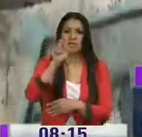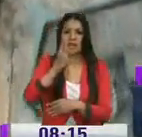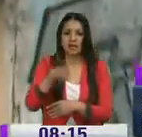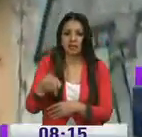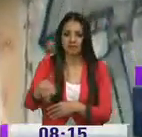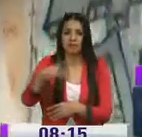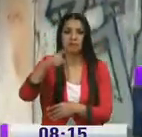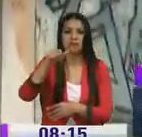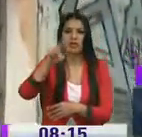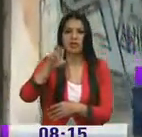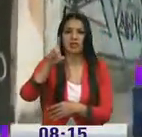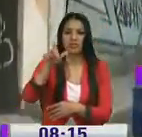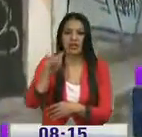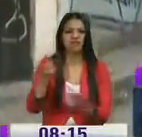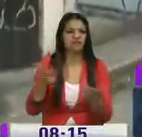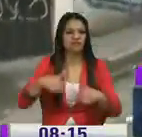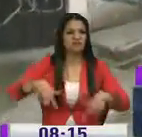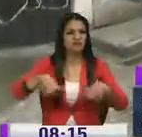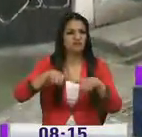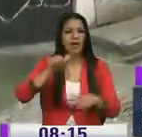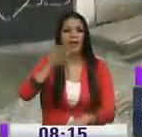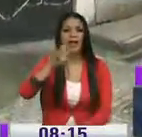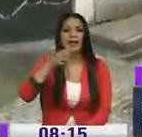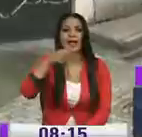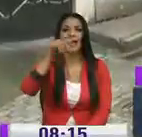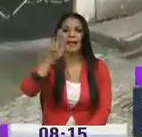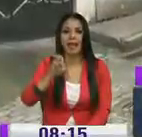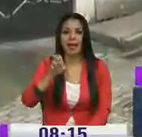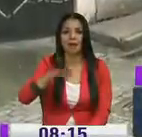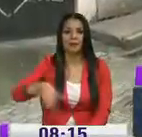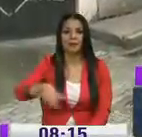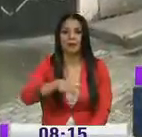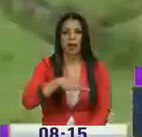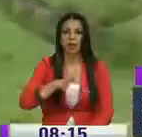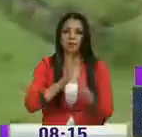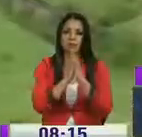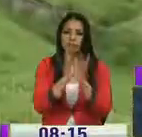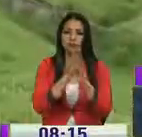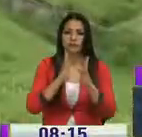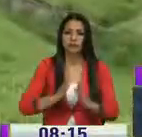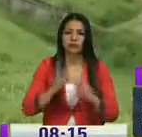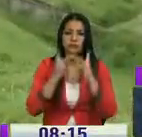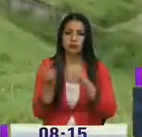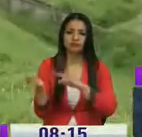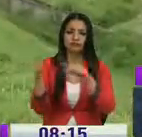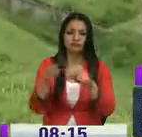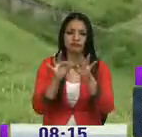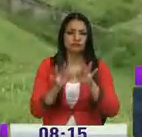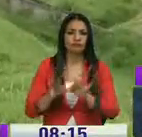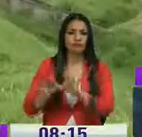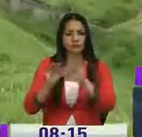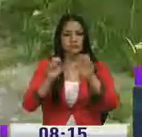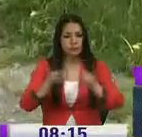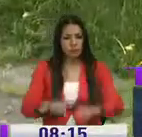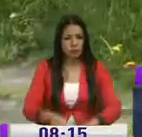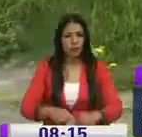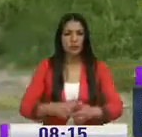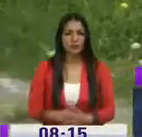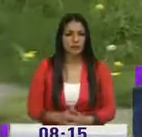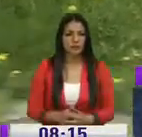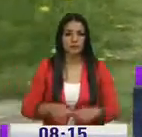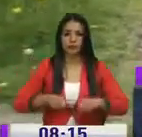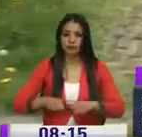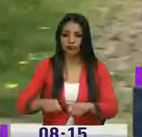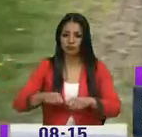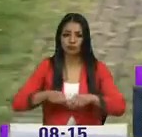pereda en argelia baja los vecinos instan a los funcionarios públicos a que acudan a realizar el mantenimiento como la poda del